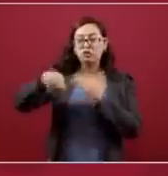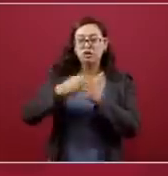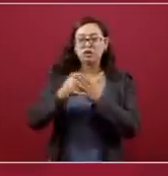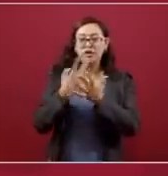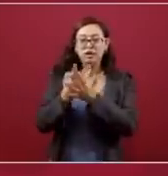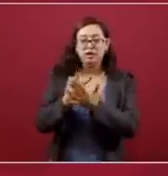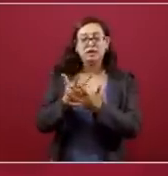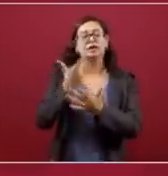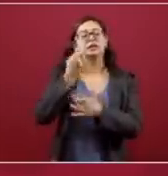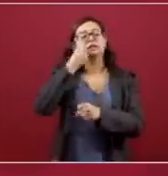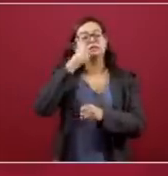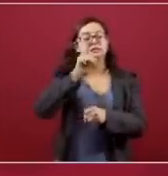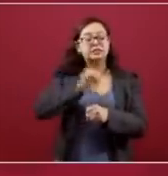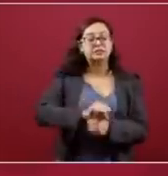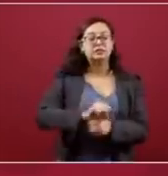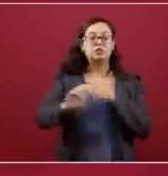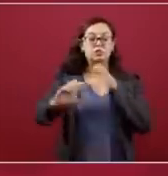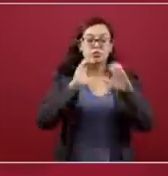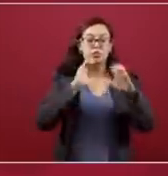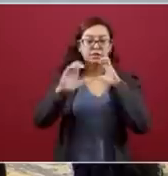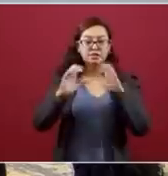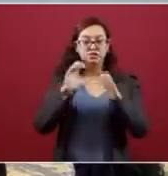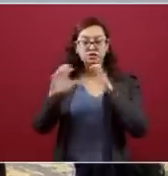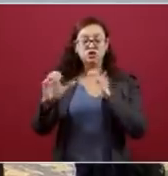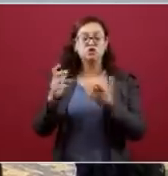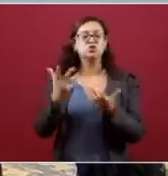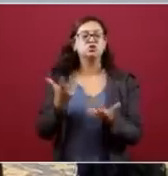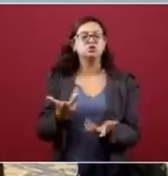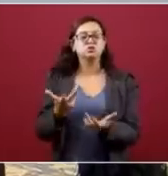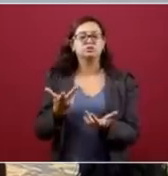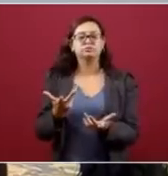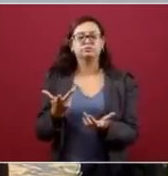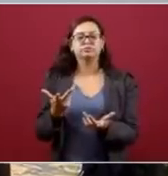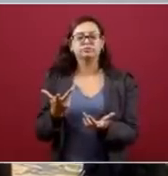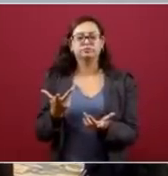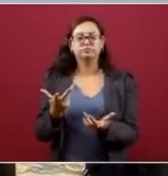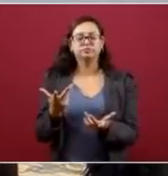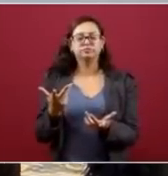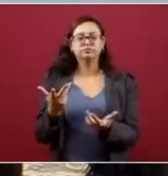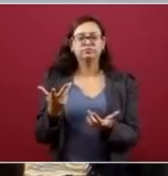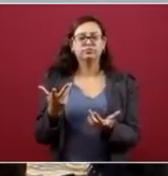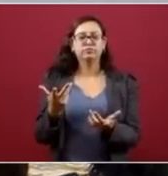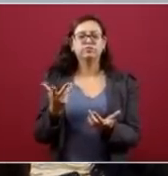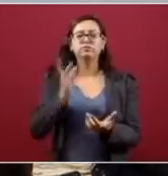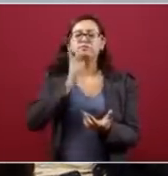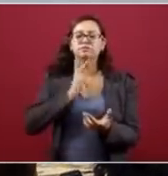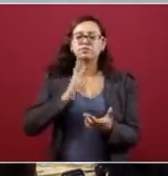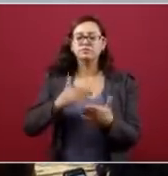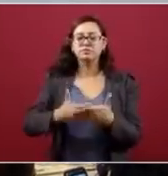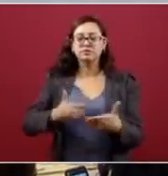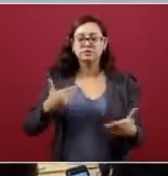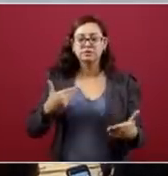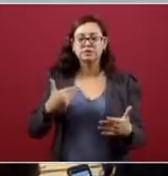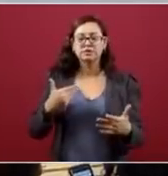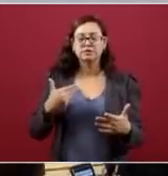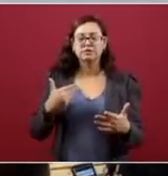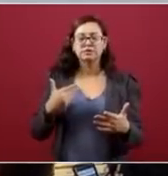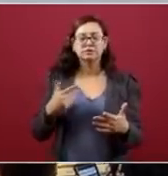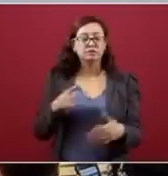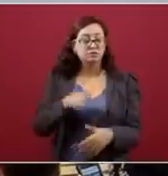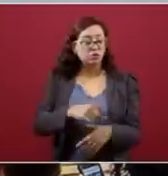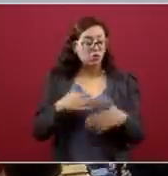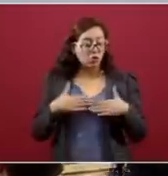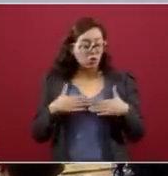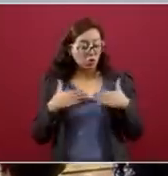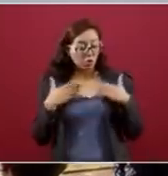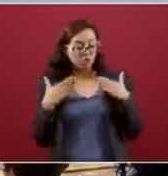el presidente Andrés Manuel López Obrador aseguró que no planea reelegirse y hará un compromiso público como muestra de su honestidad y cumplimiento